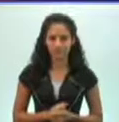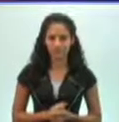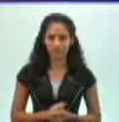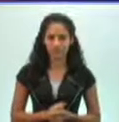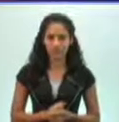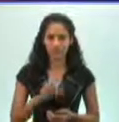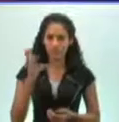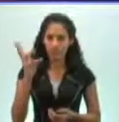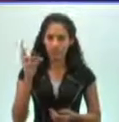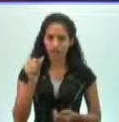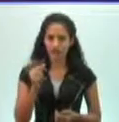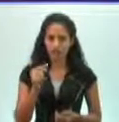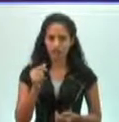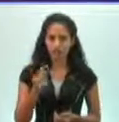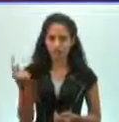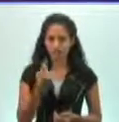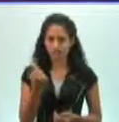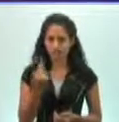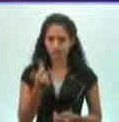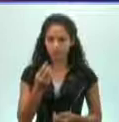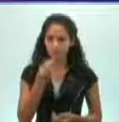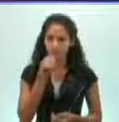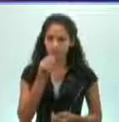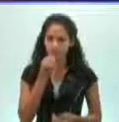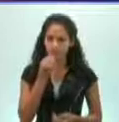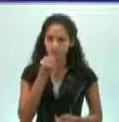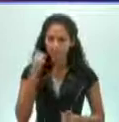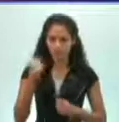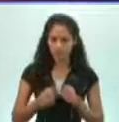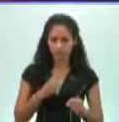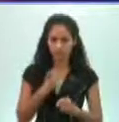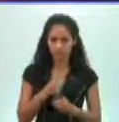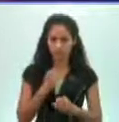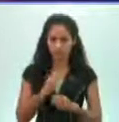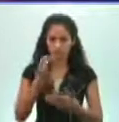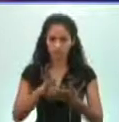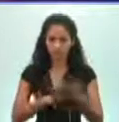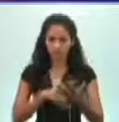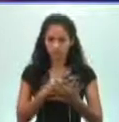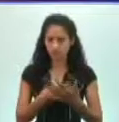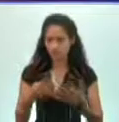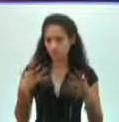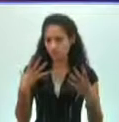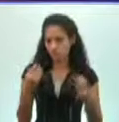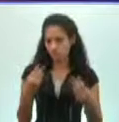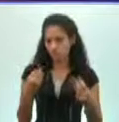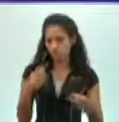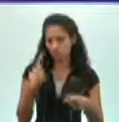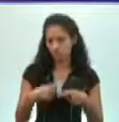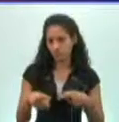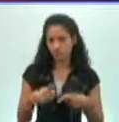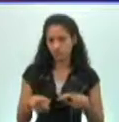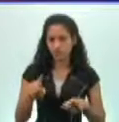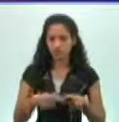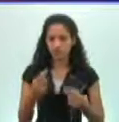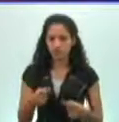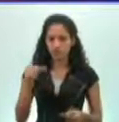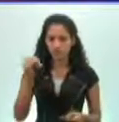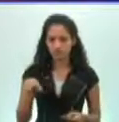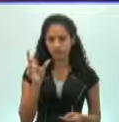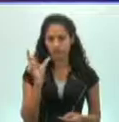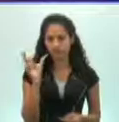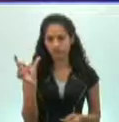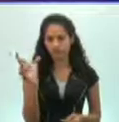En la matemática nosotros hemos podido utilizar a la estadística en muchas ocasiones. Por eso esta palabra